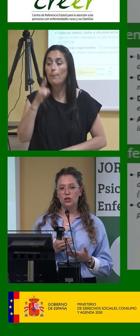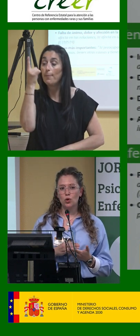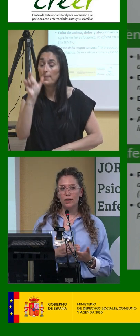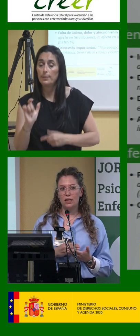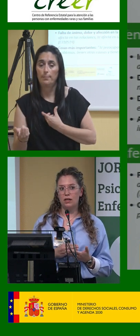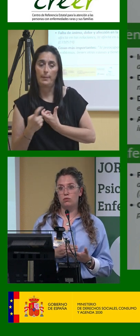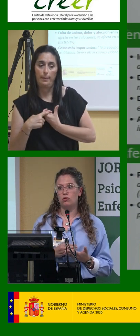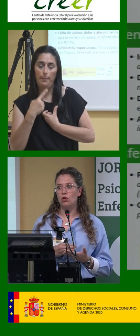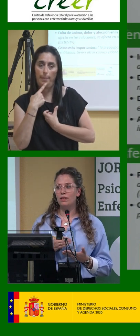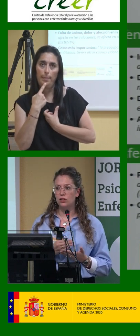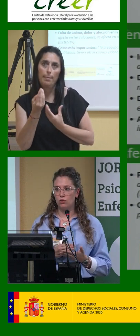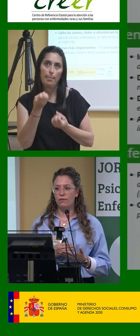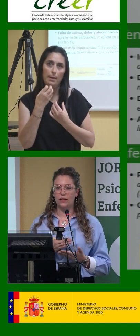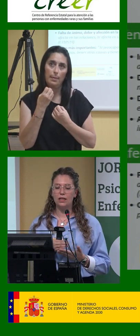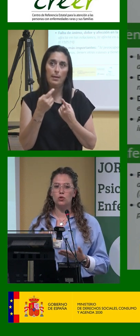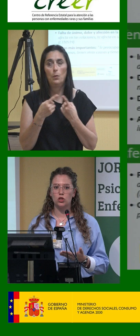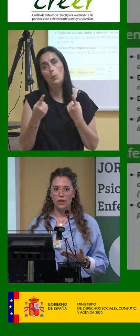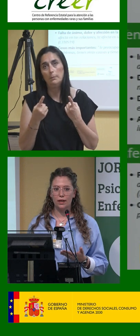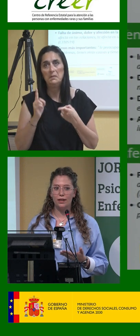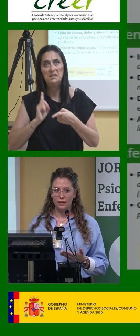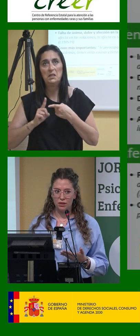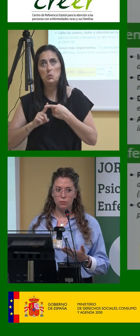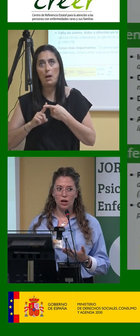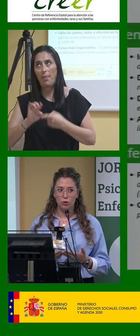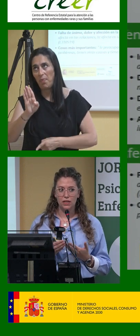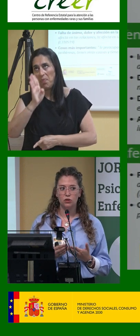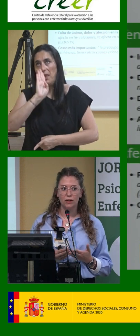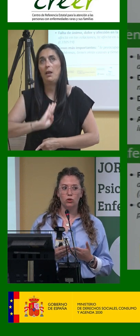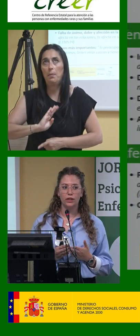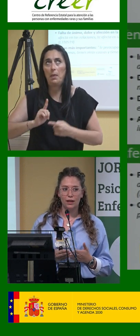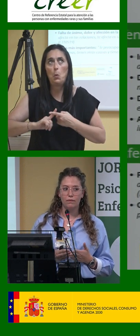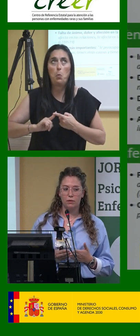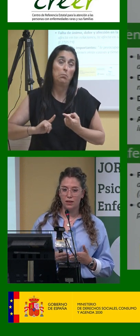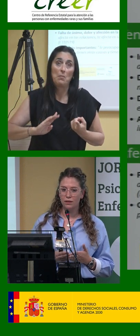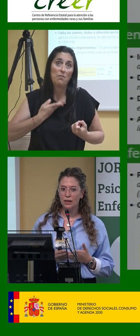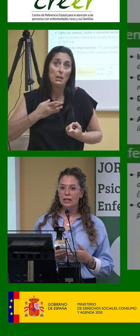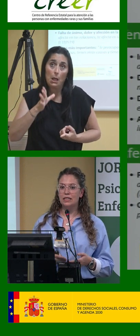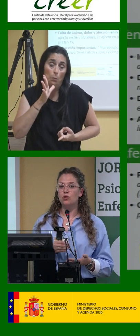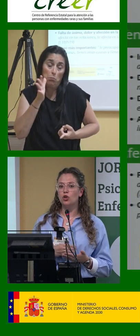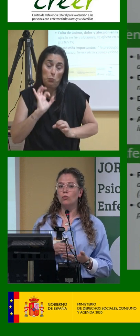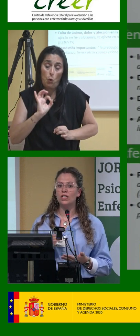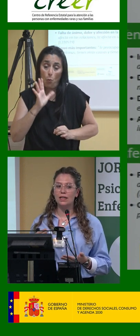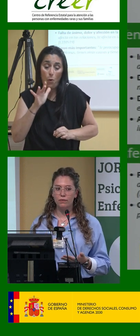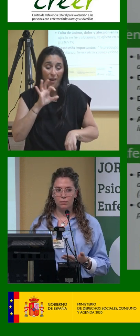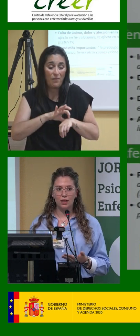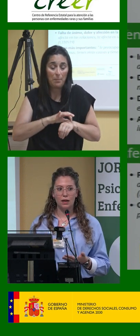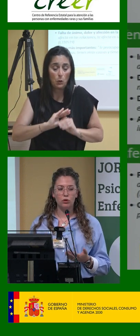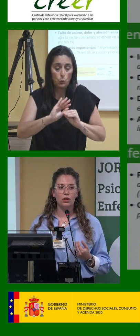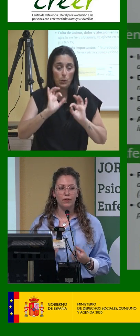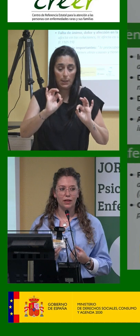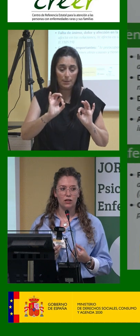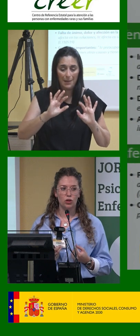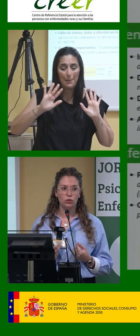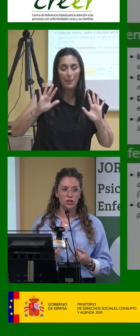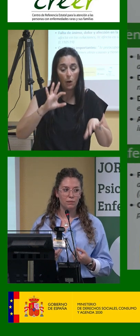igual no ha visto afectada su sexualidad directamente por la propia sintomatología de la enfermedad, sino en cómo esta enfermedad ha